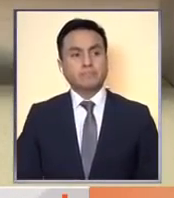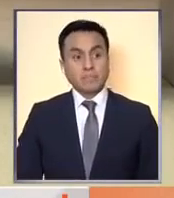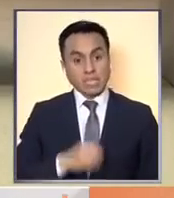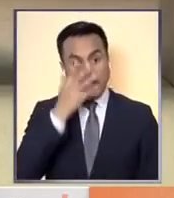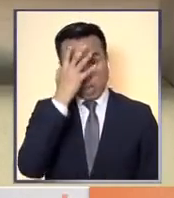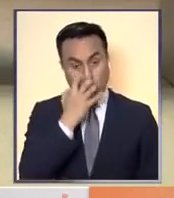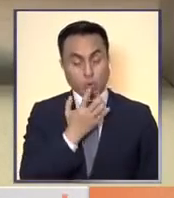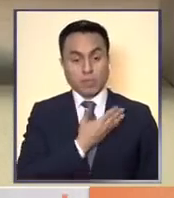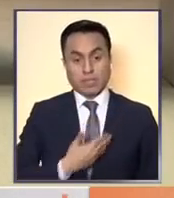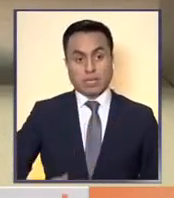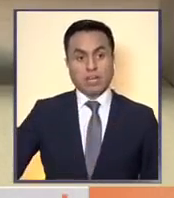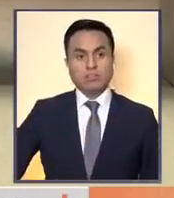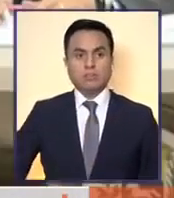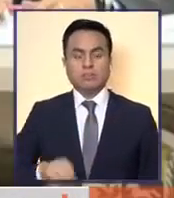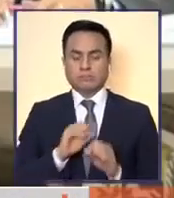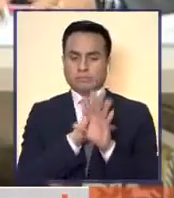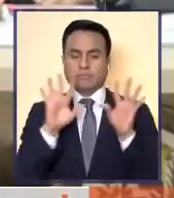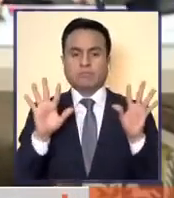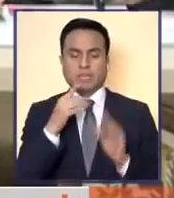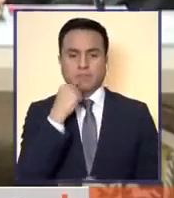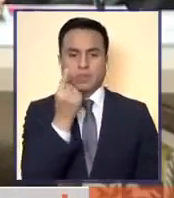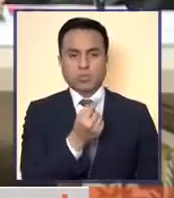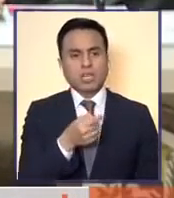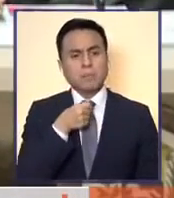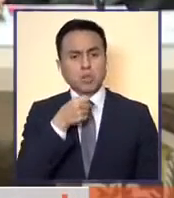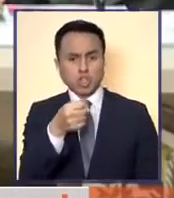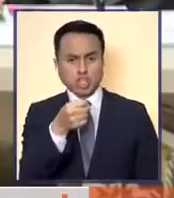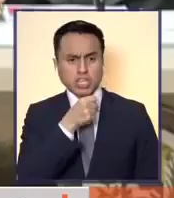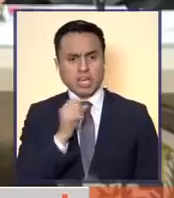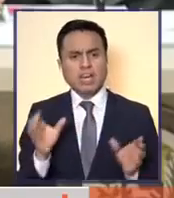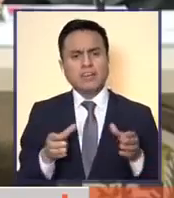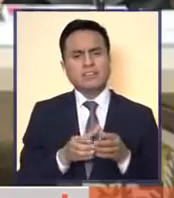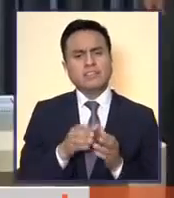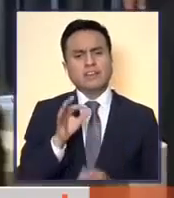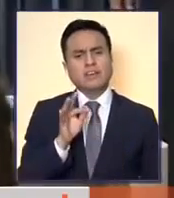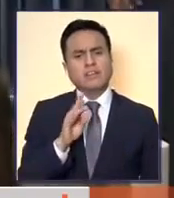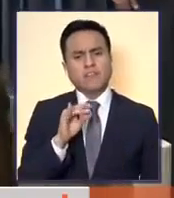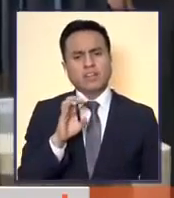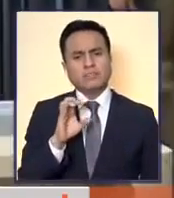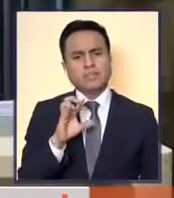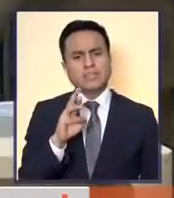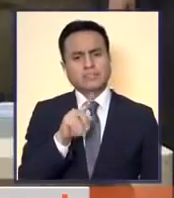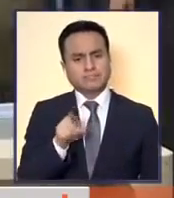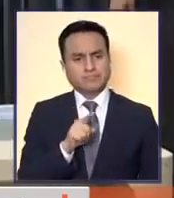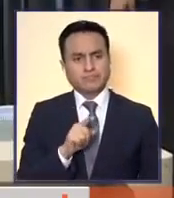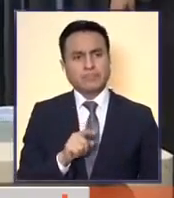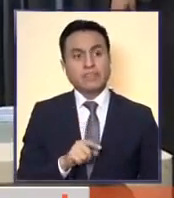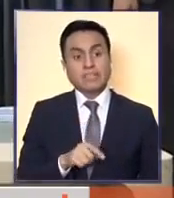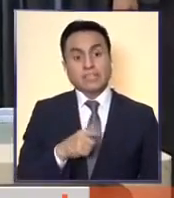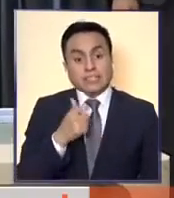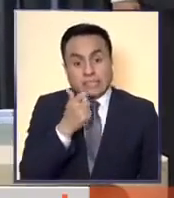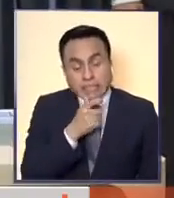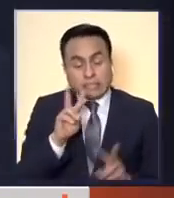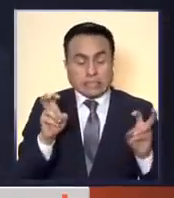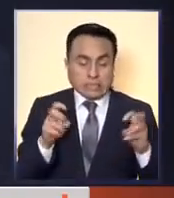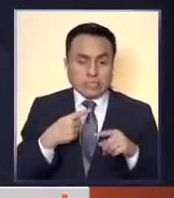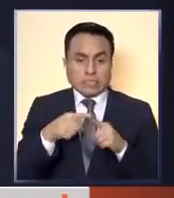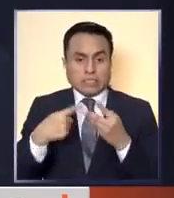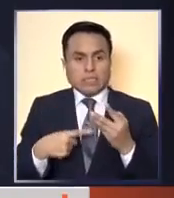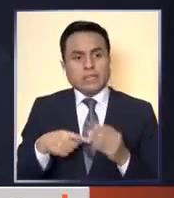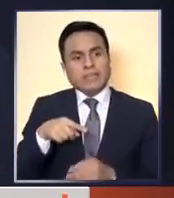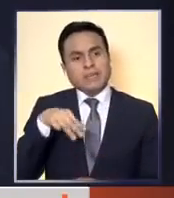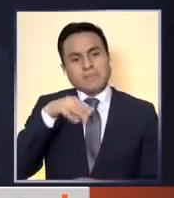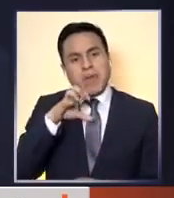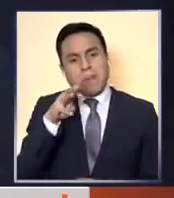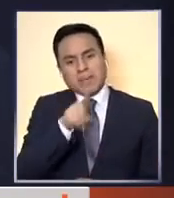del mandatario fue evidente ante una pregunta de un periodista de la agencia France Press. La sátira ha dado pie para un sinnúmero de memes y